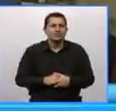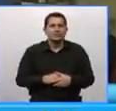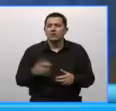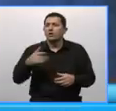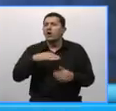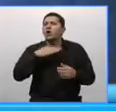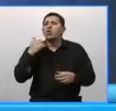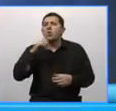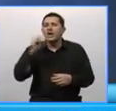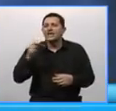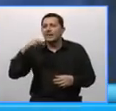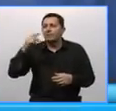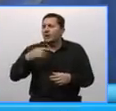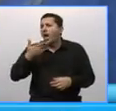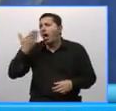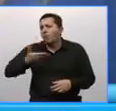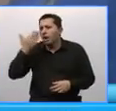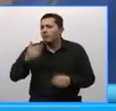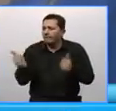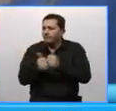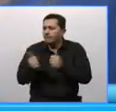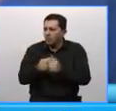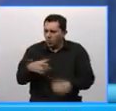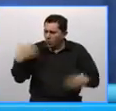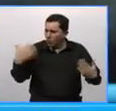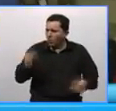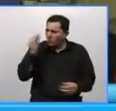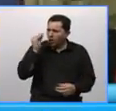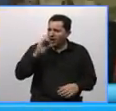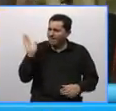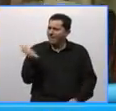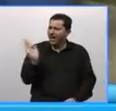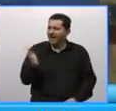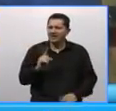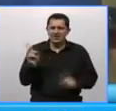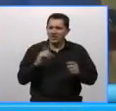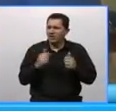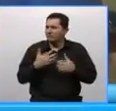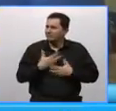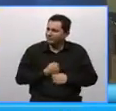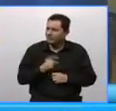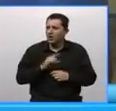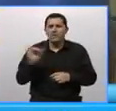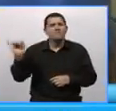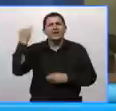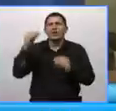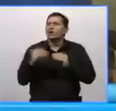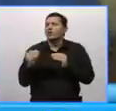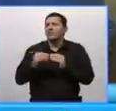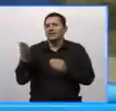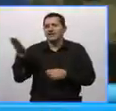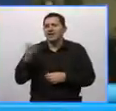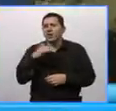Julieta Pink, que no para de hablar? Ah, sos más mala que la muerte vos también. No me frustra para nada. Es la mejor compañía que podía encontrar.